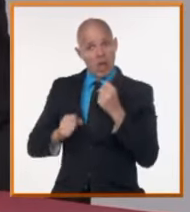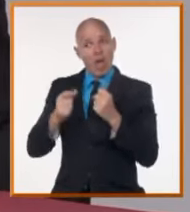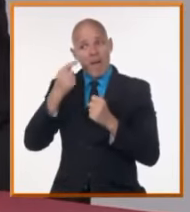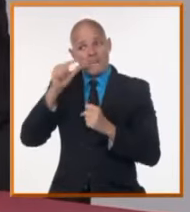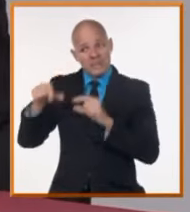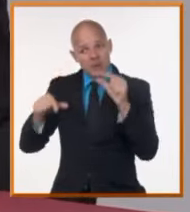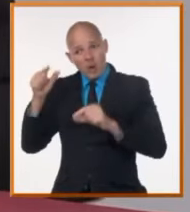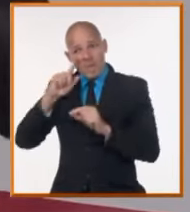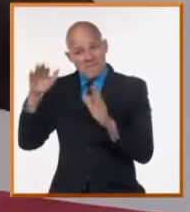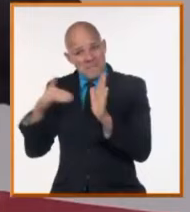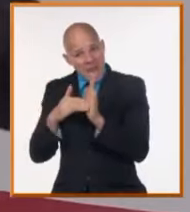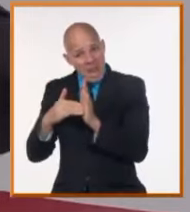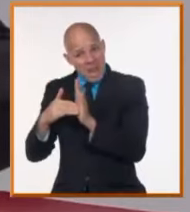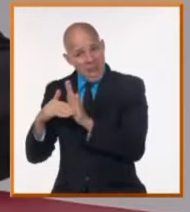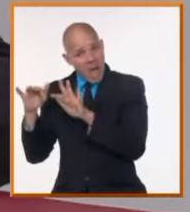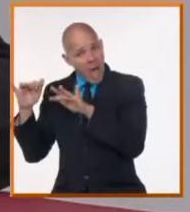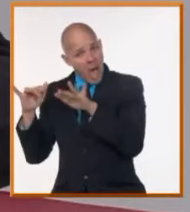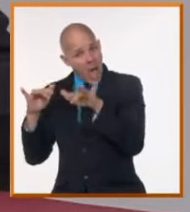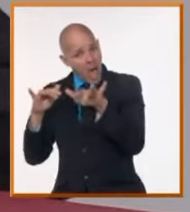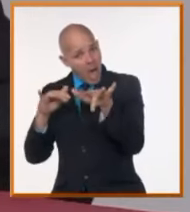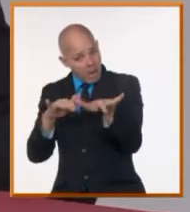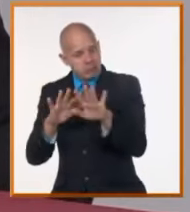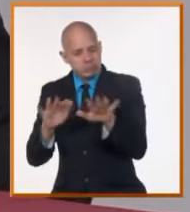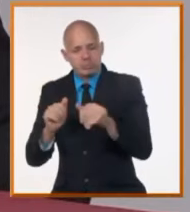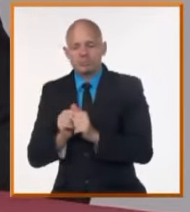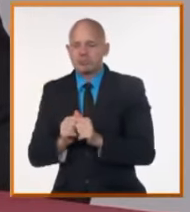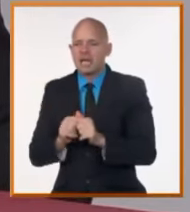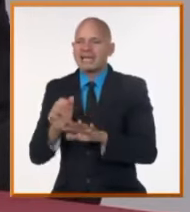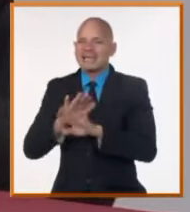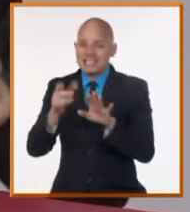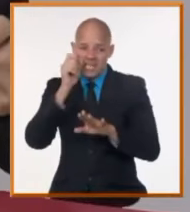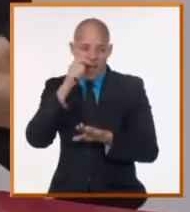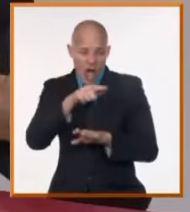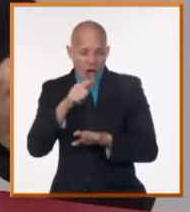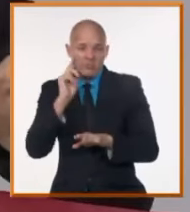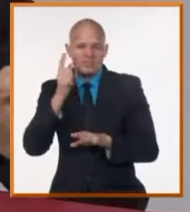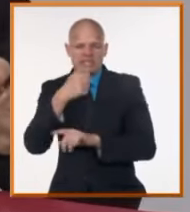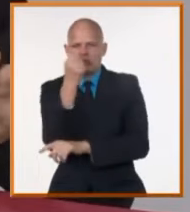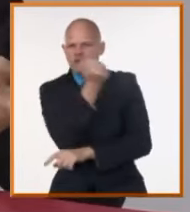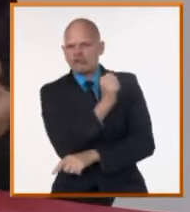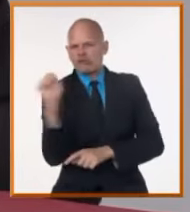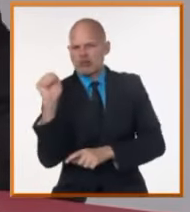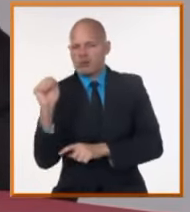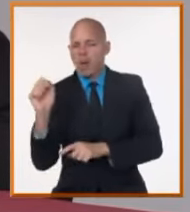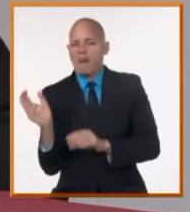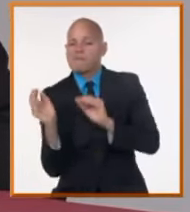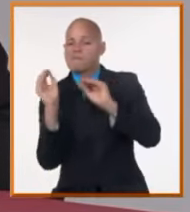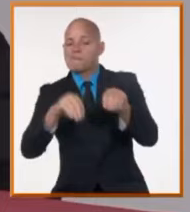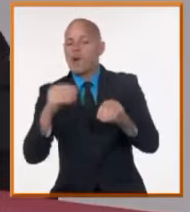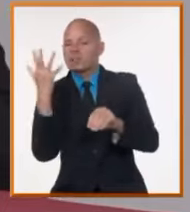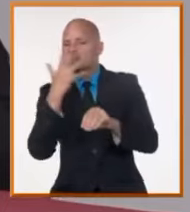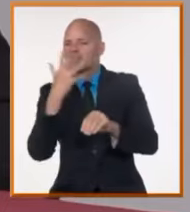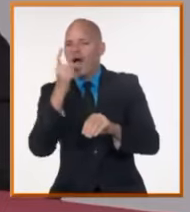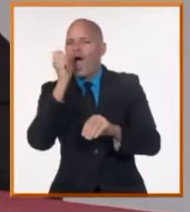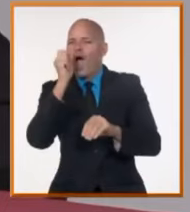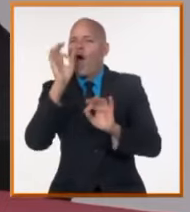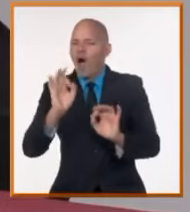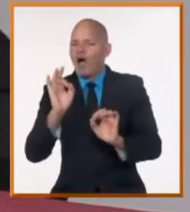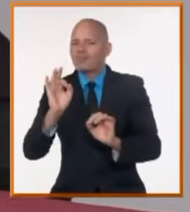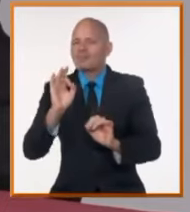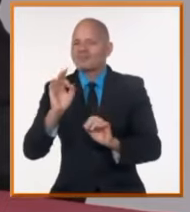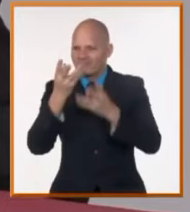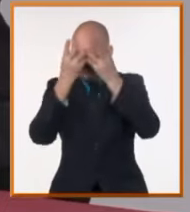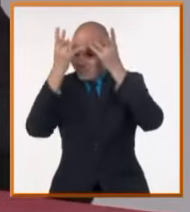derriban la monarquía constitucional, restauran a Fernando VII y entra el pánico en Estados Unidos. Y en ese